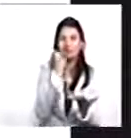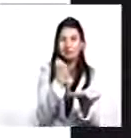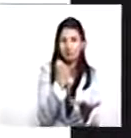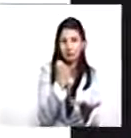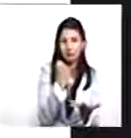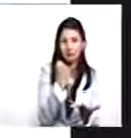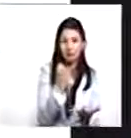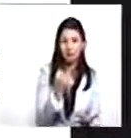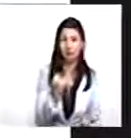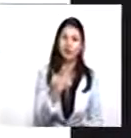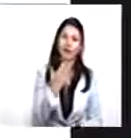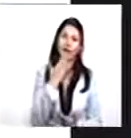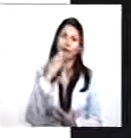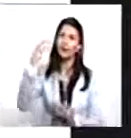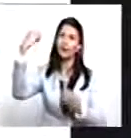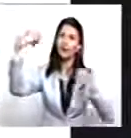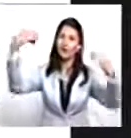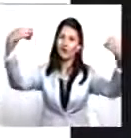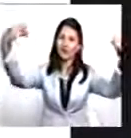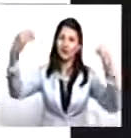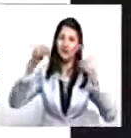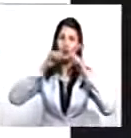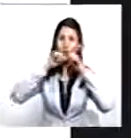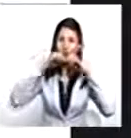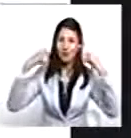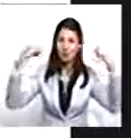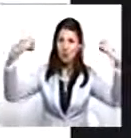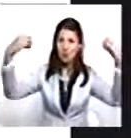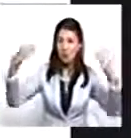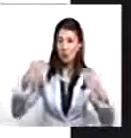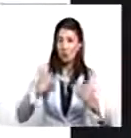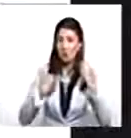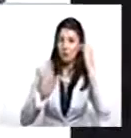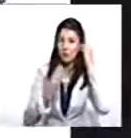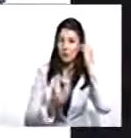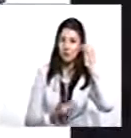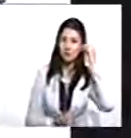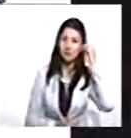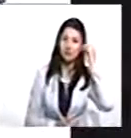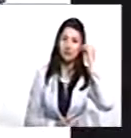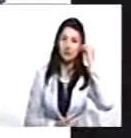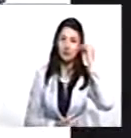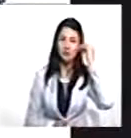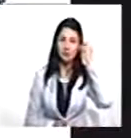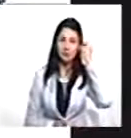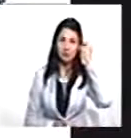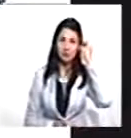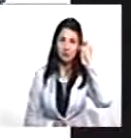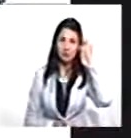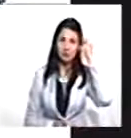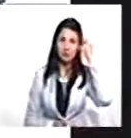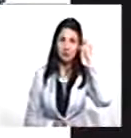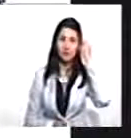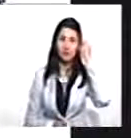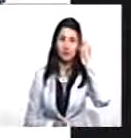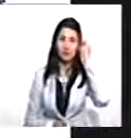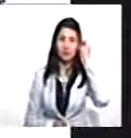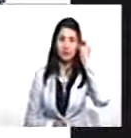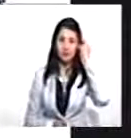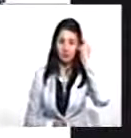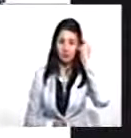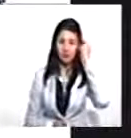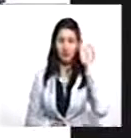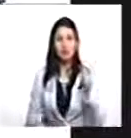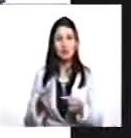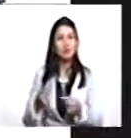con el alumbrado público? Propuestas del alumbrado público, que la facturación por este concepto no sea conjunta y